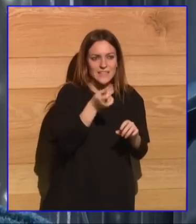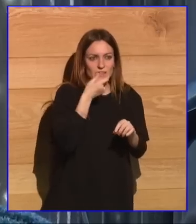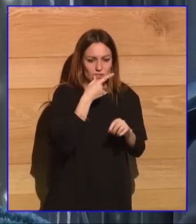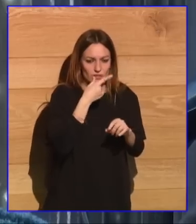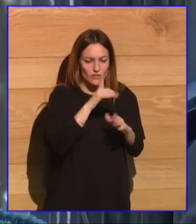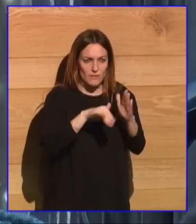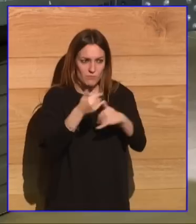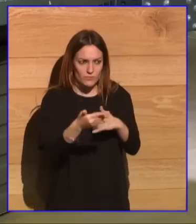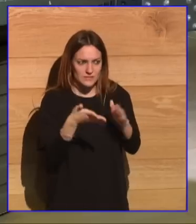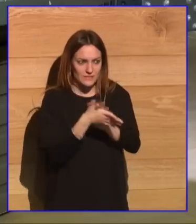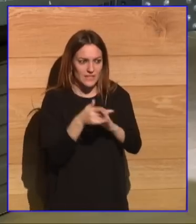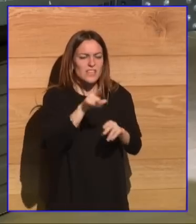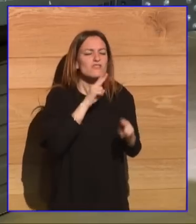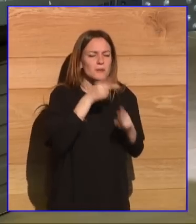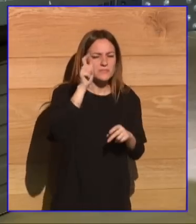llamaba este que se afeitaba?